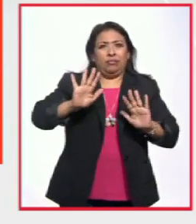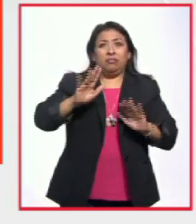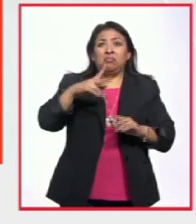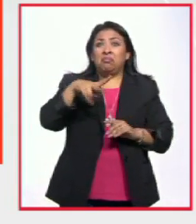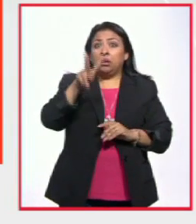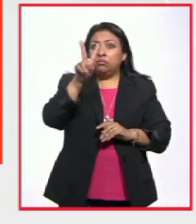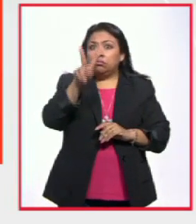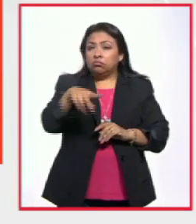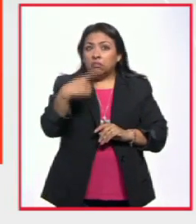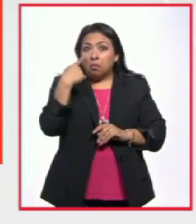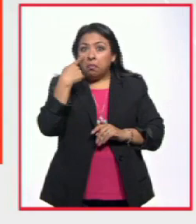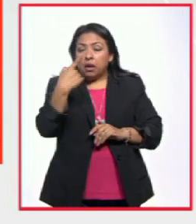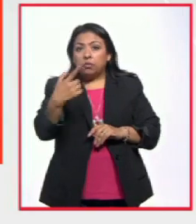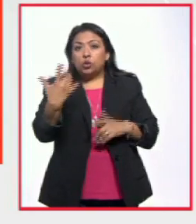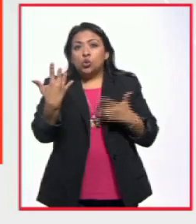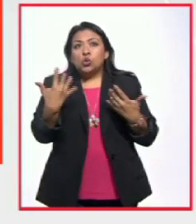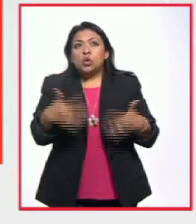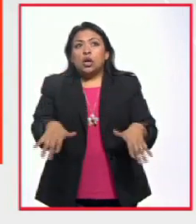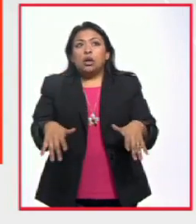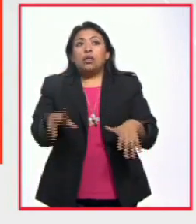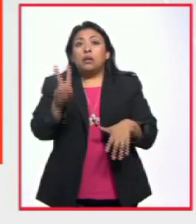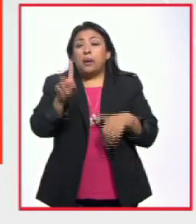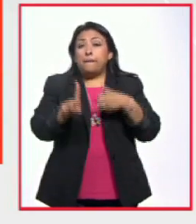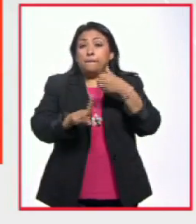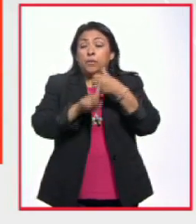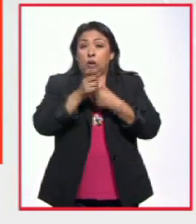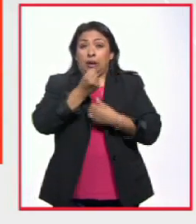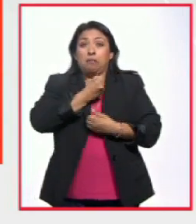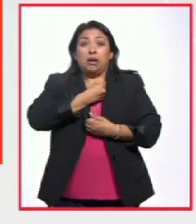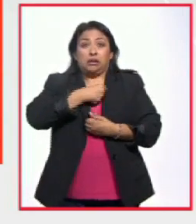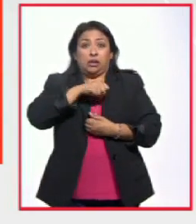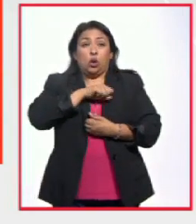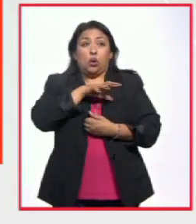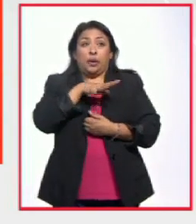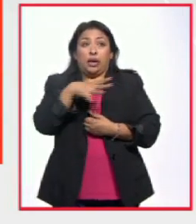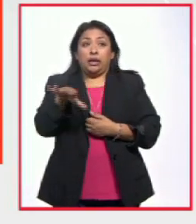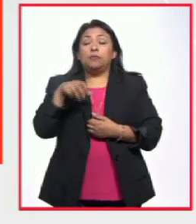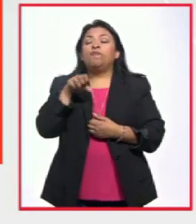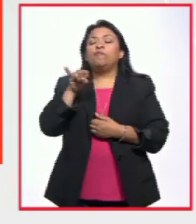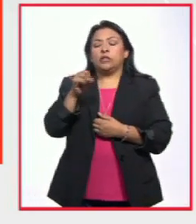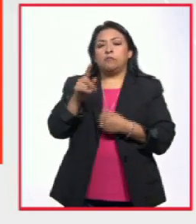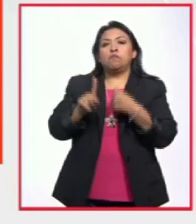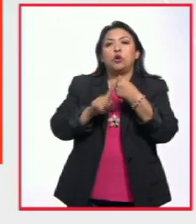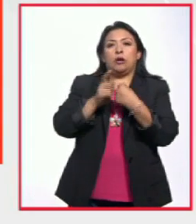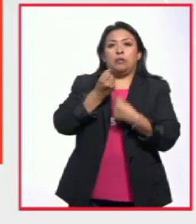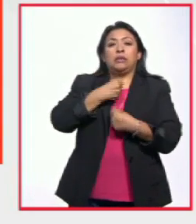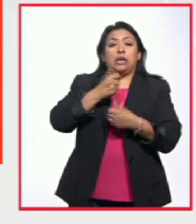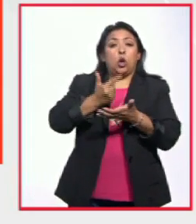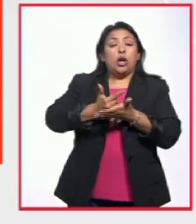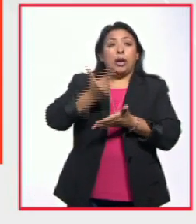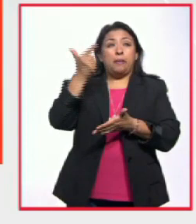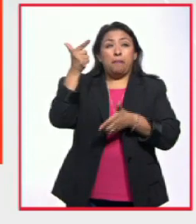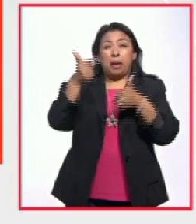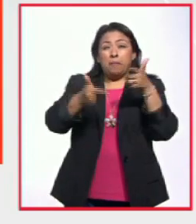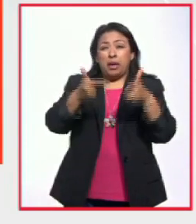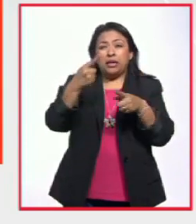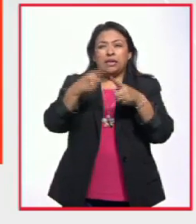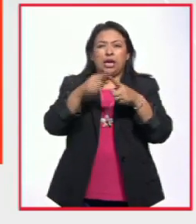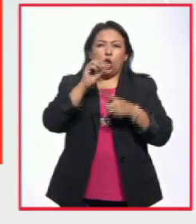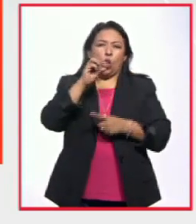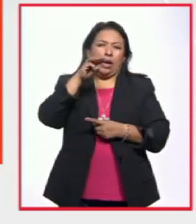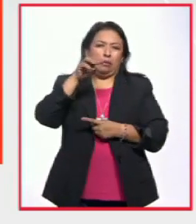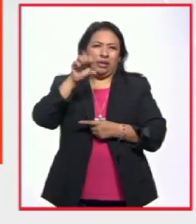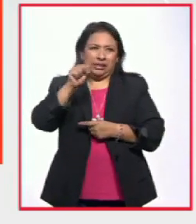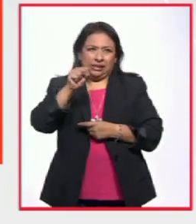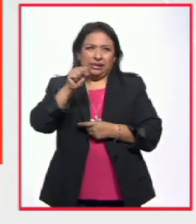que podemos estar hablando de un problema de salud pública. Es un problema de salud pública muy grave, ya detectado así por la Organización Mundial